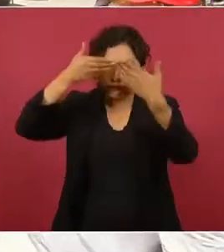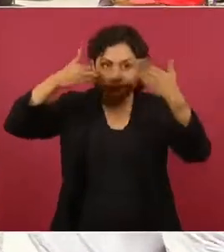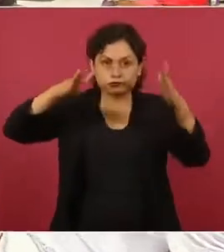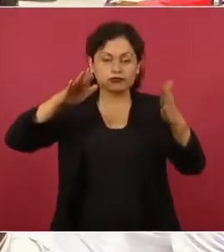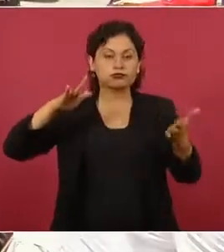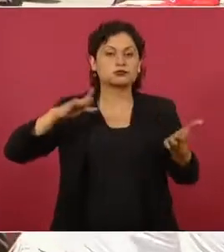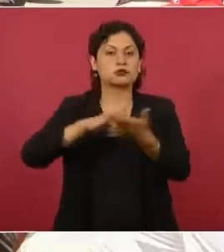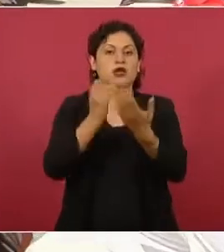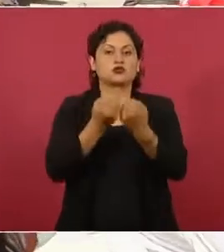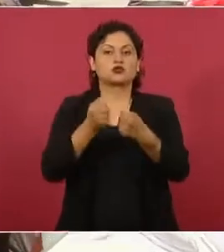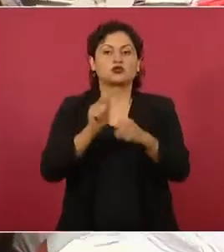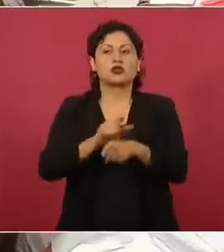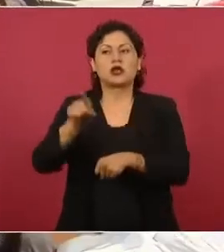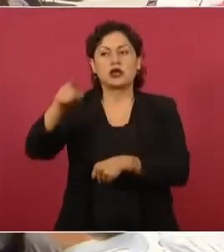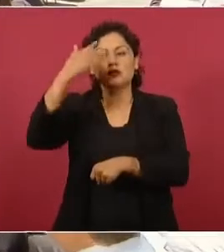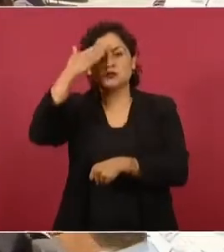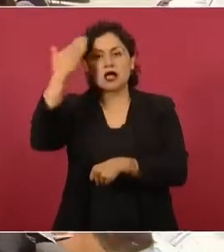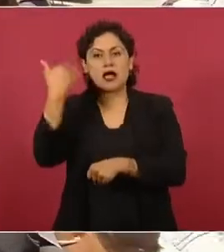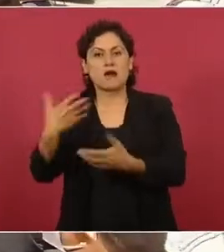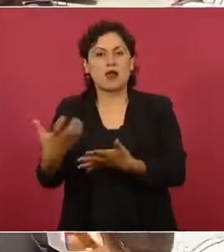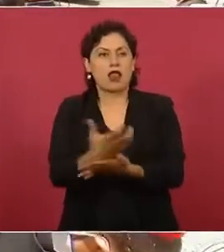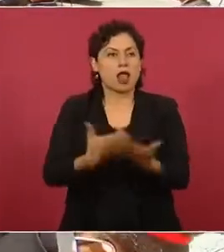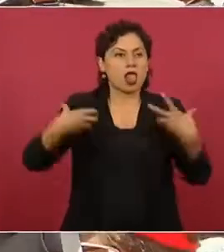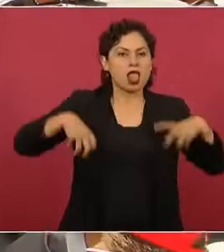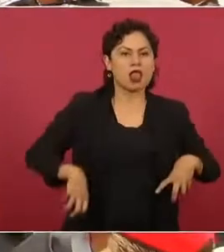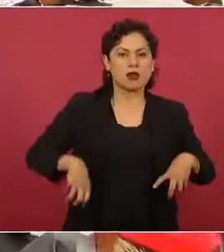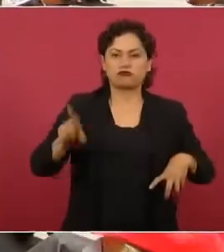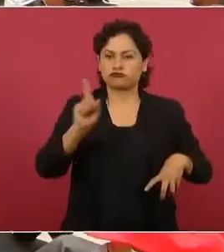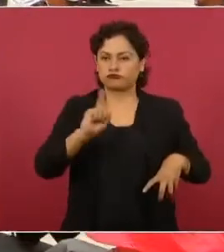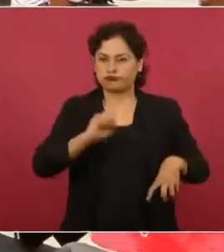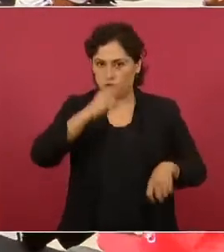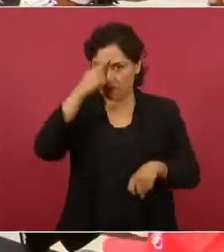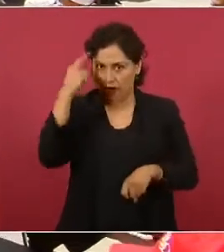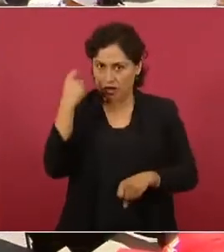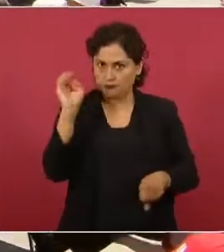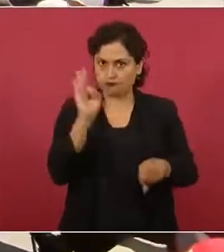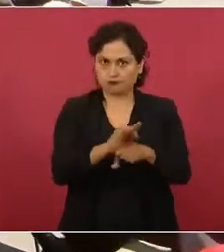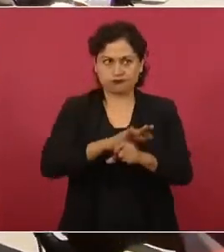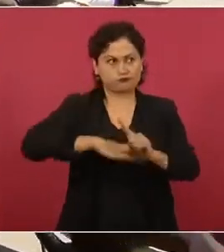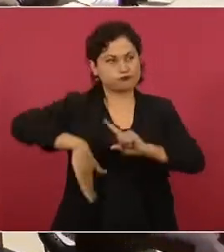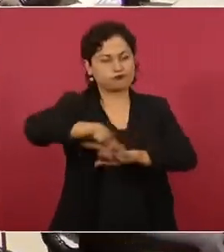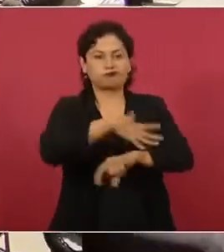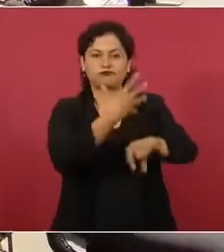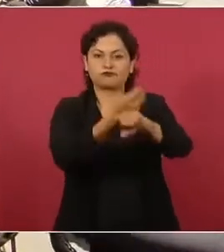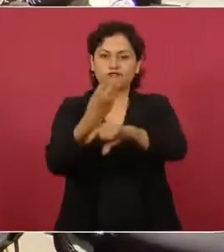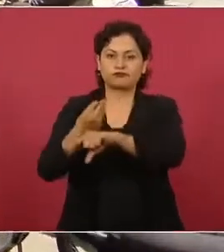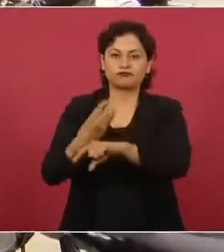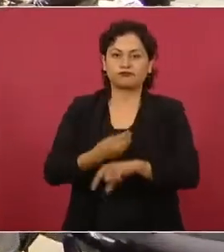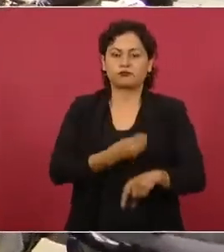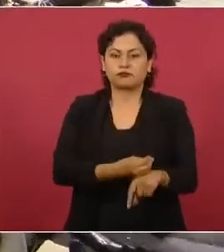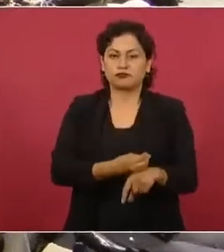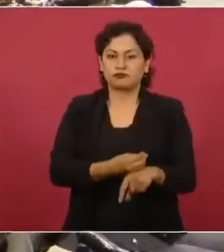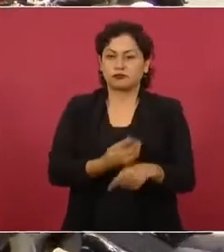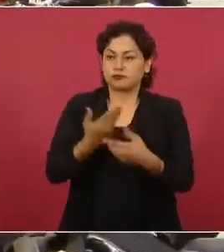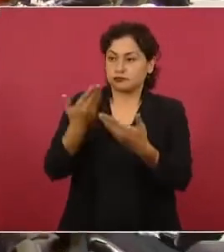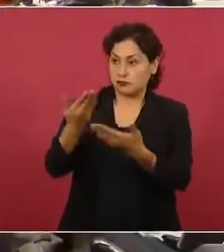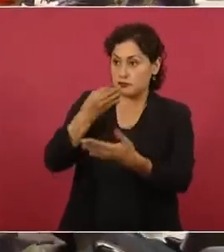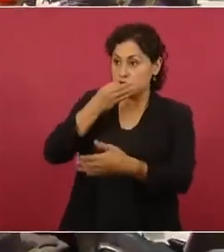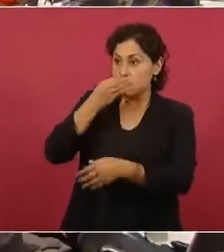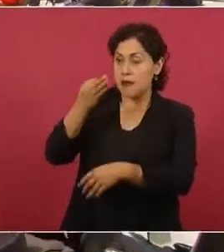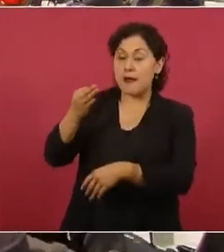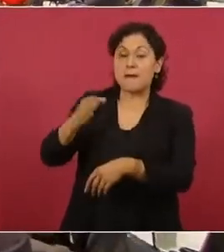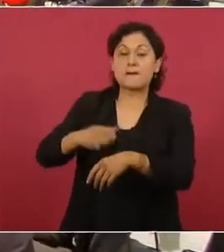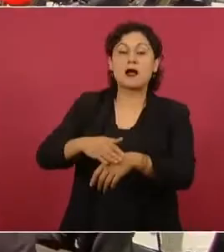dispuestos a sacrificar utilidades con tal de construir espacios dignos para las personas. En cada rubro, señor presidente,